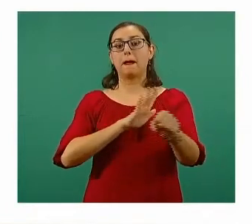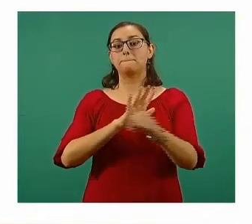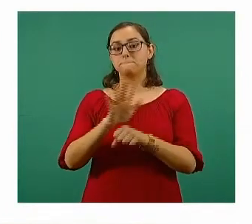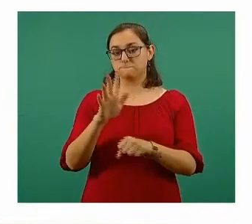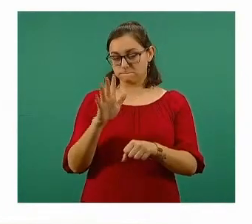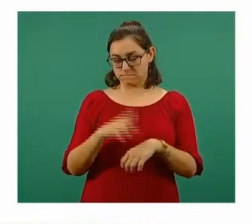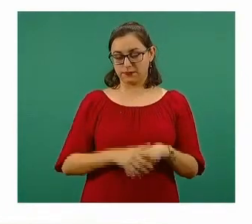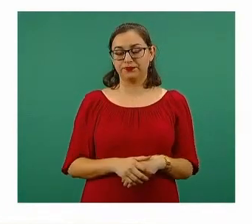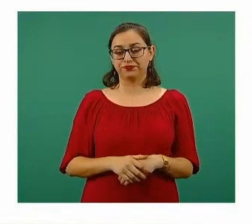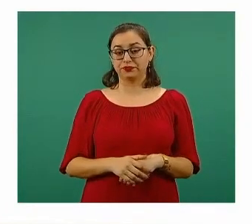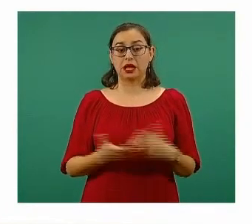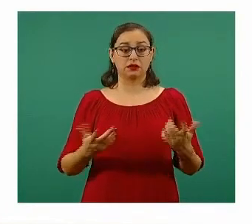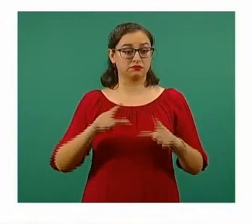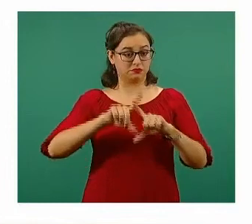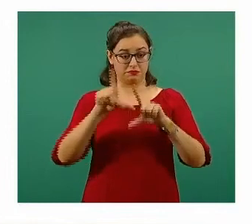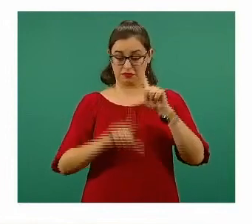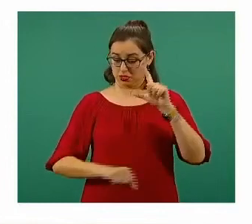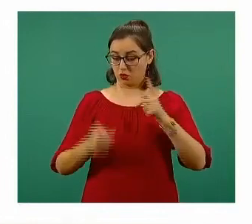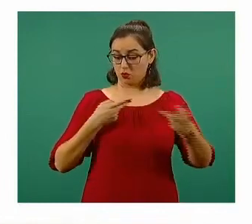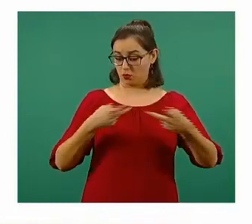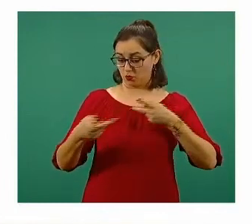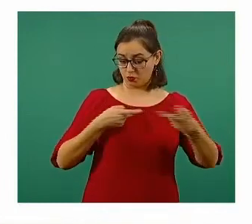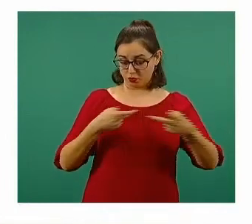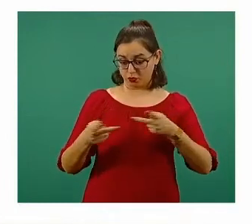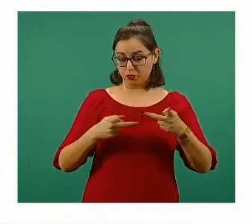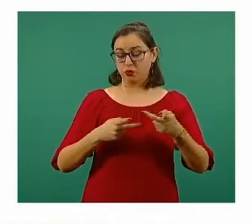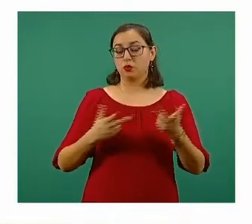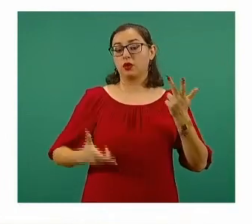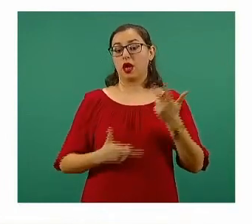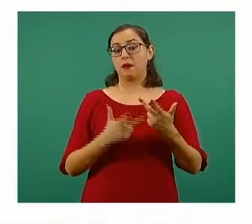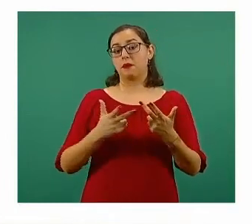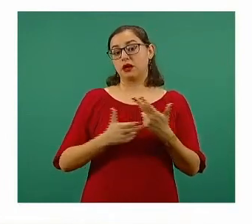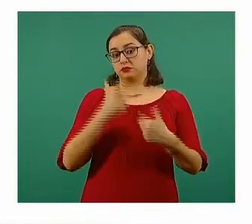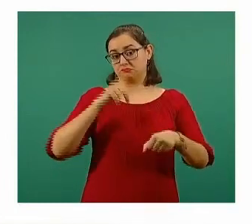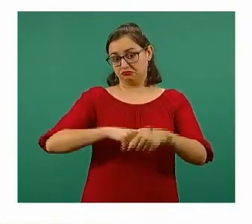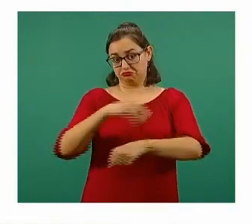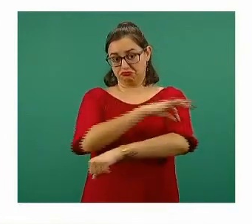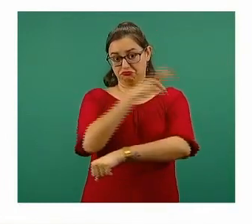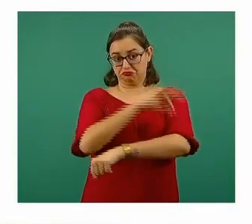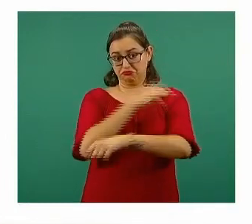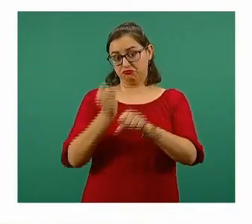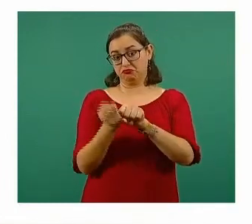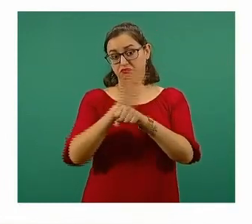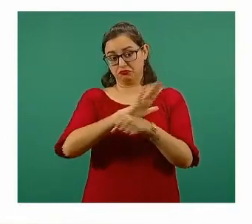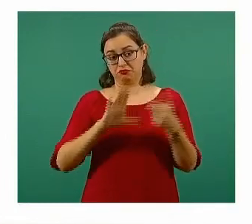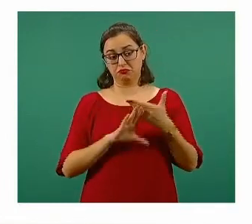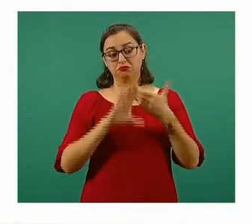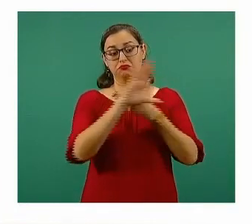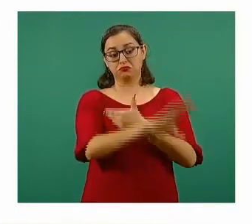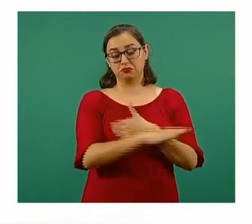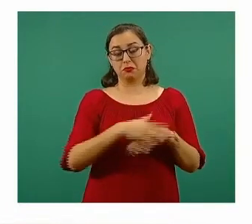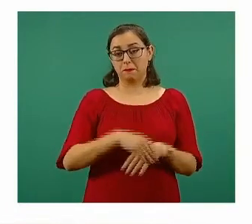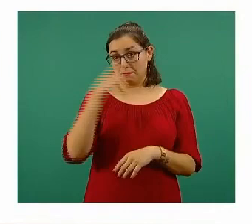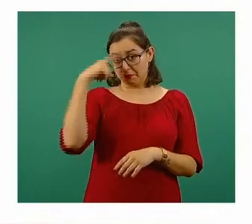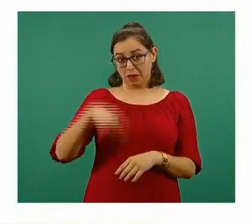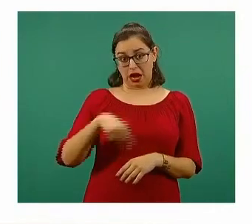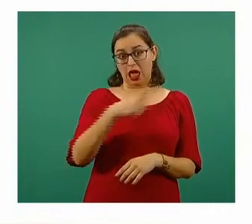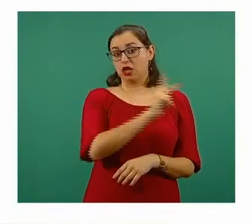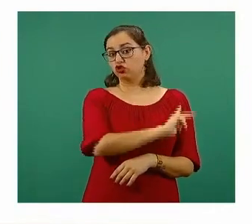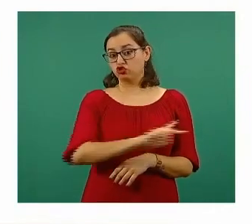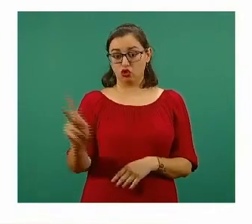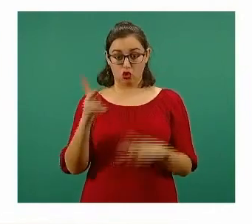el virus SARS-CoV-2 para prevenir COVID-19. Este programa incluye a todas las personas, es un programa